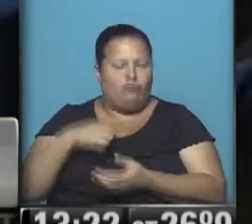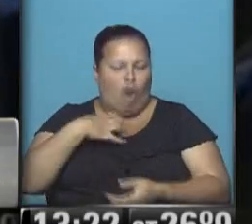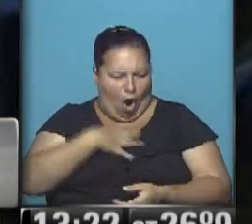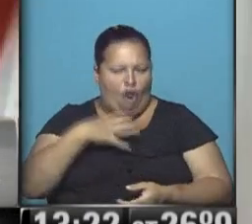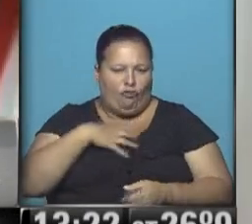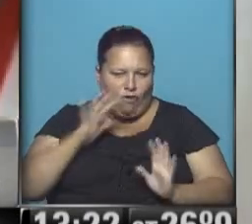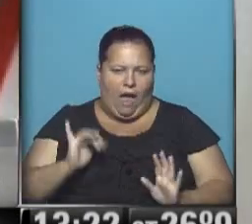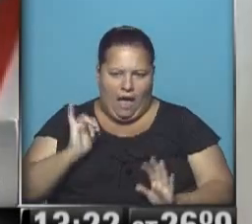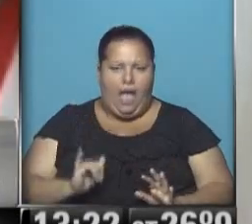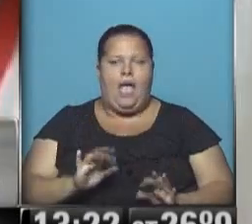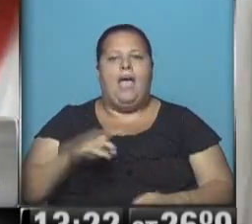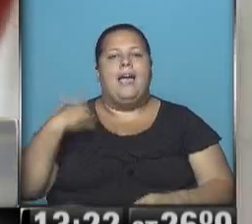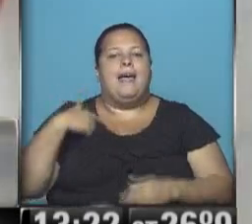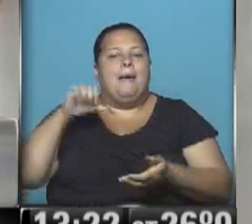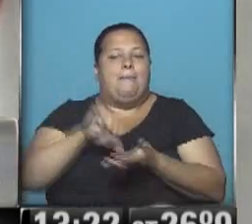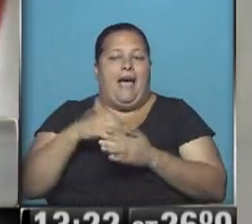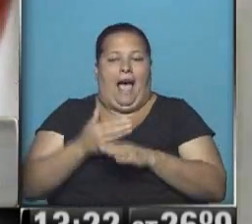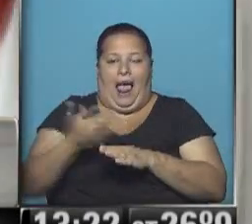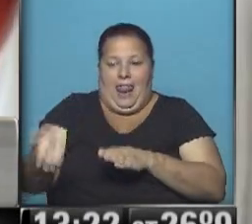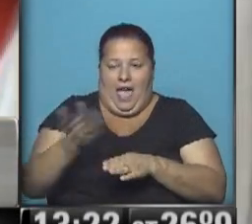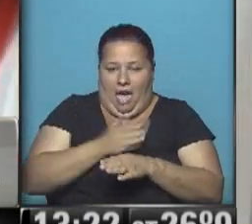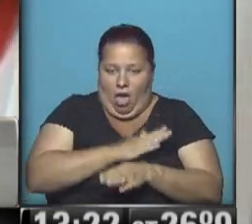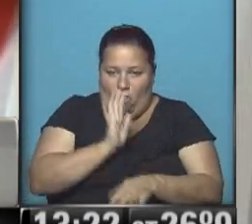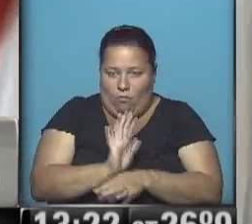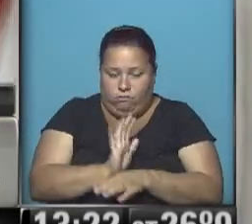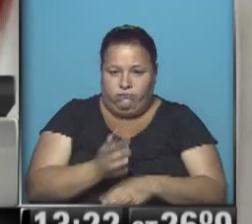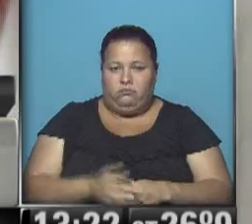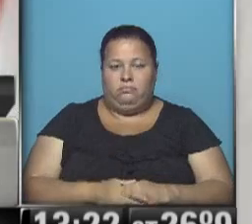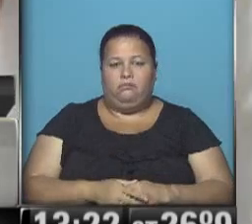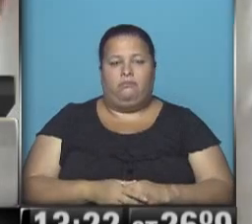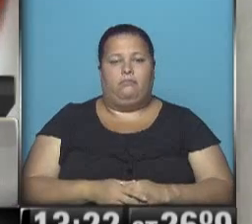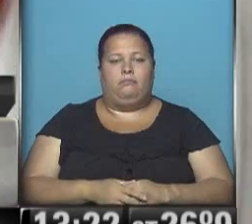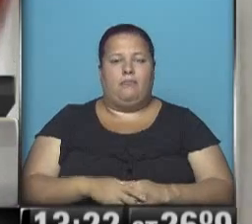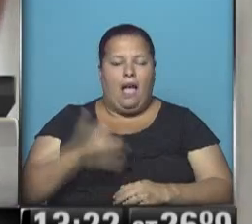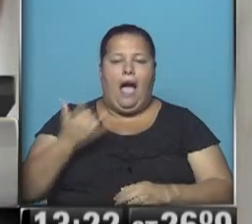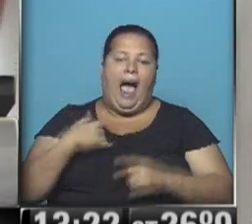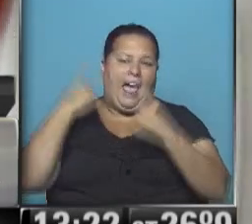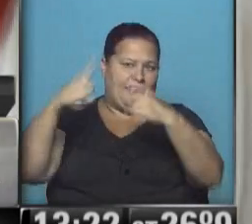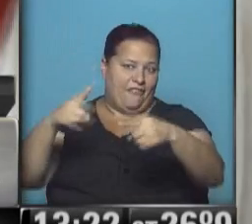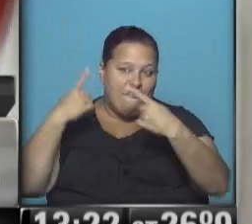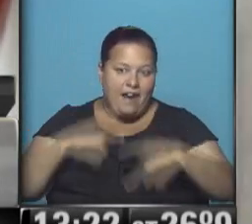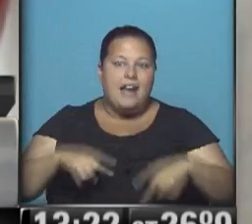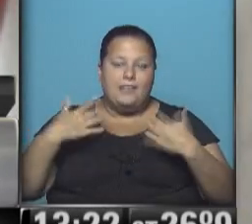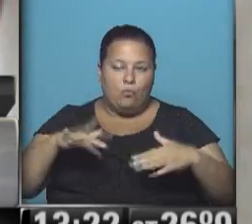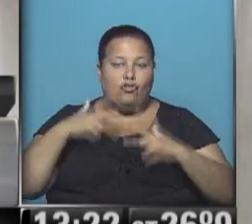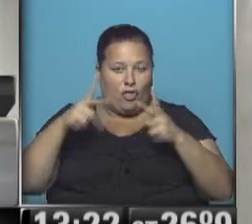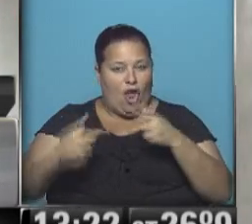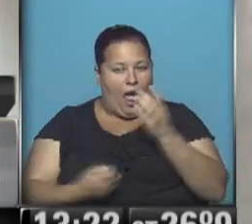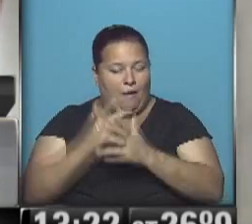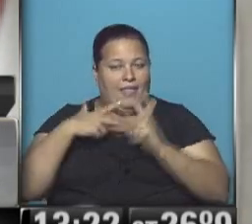confío. Somos países vecinos, tenemos profundas diferencias, como dije en la mañana de